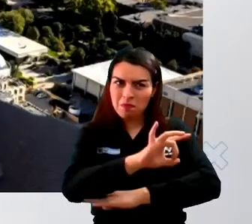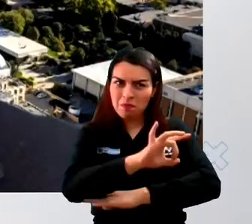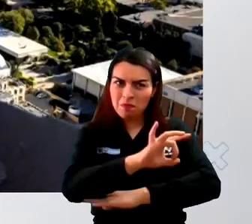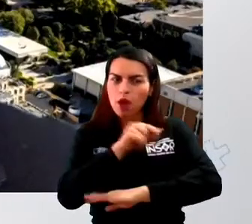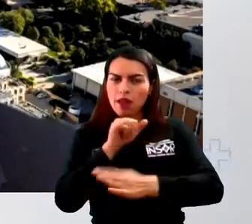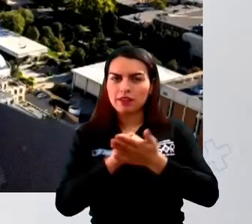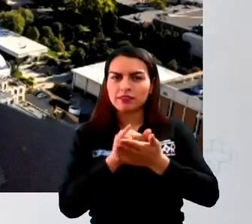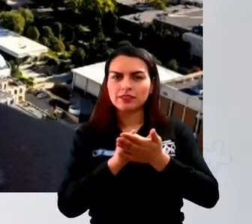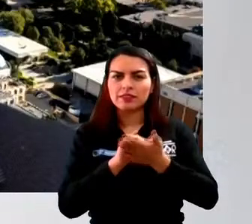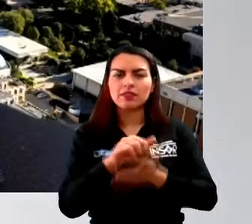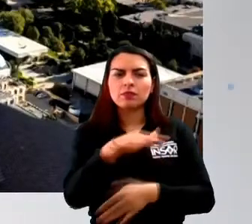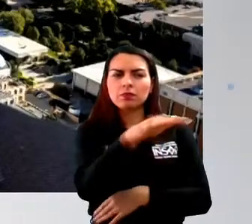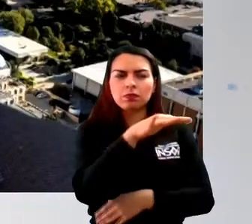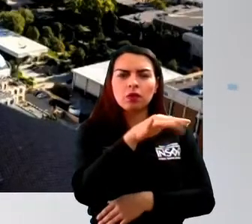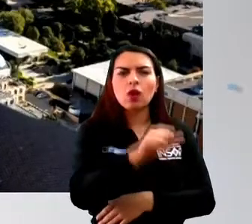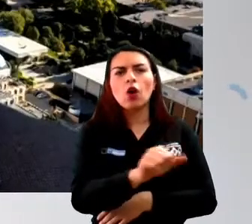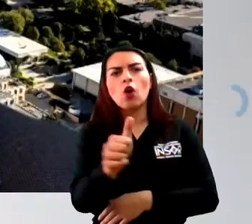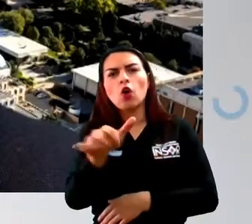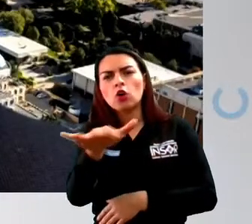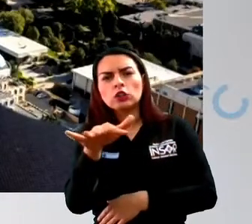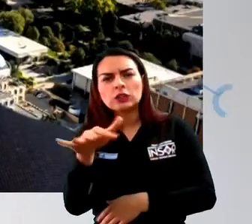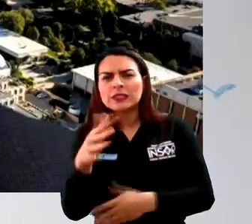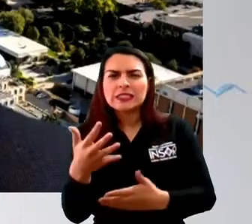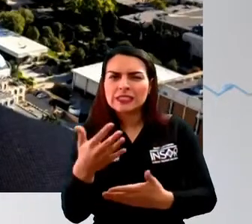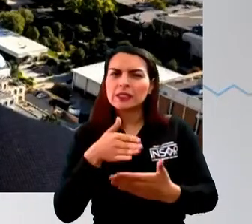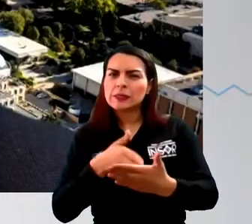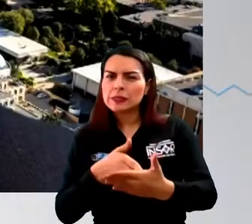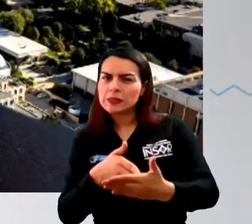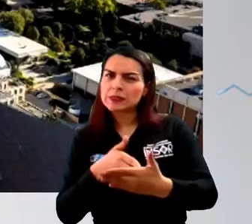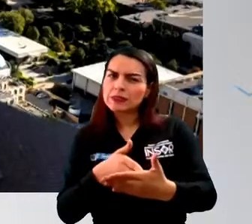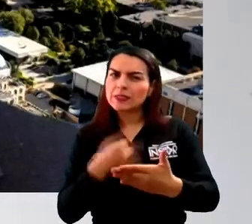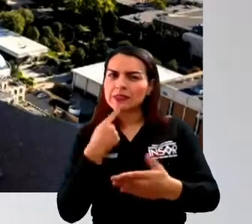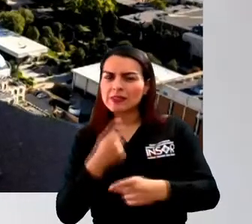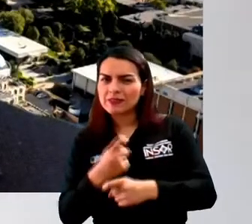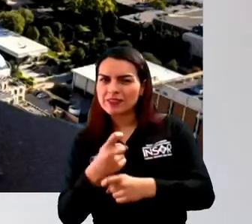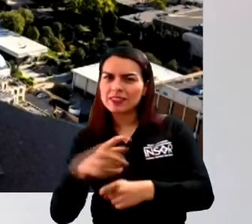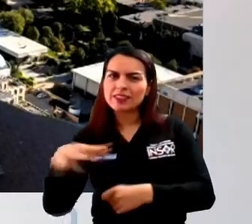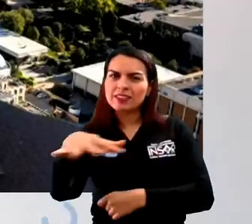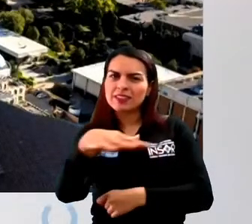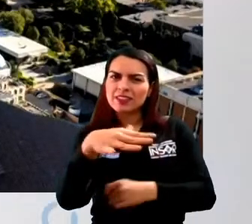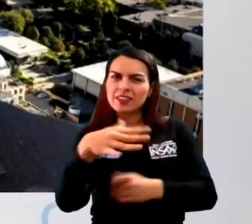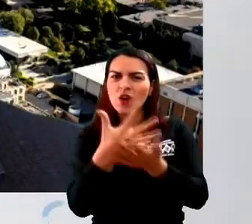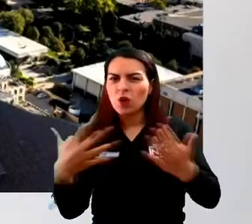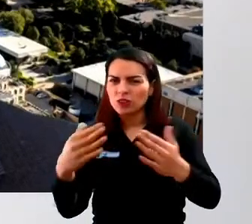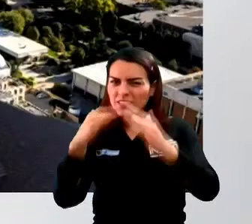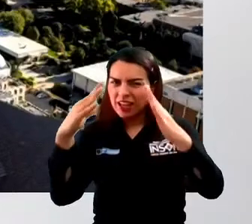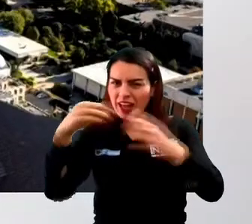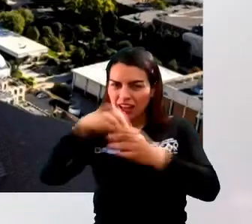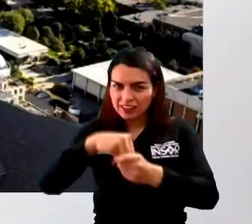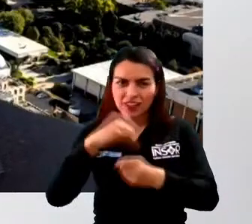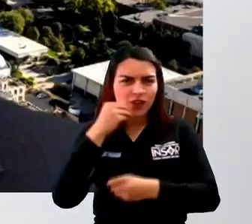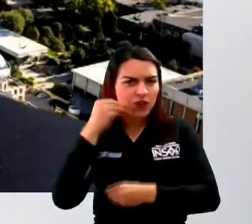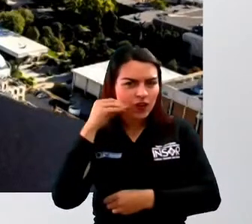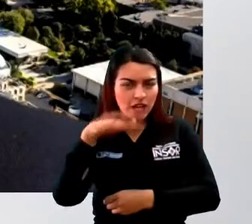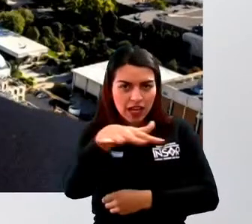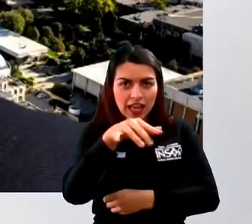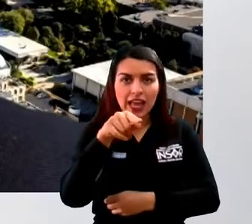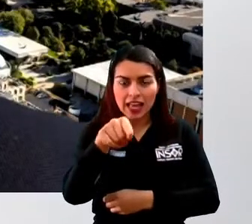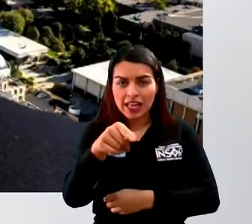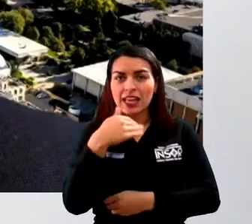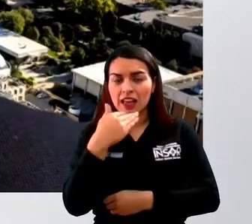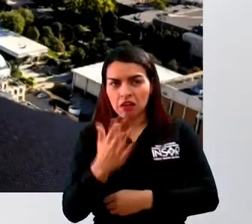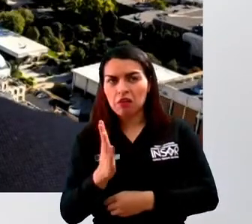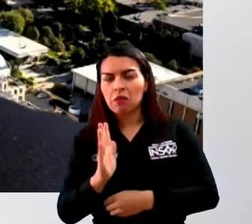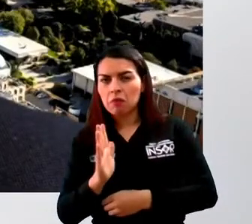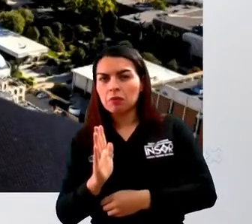tienen otros desafíos con la equidad en su hogar o en lugar. Por lo tanto, existen algunas